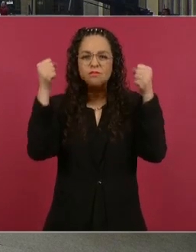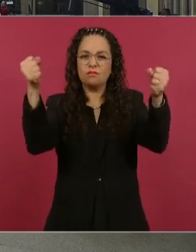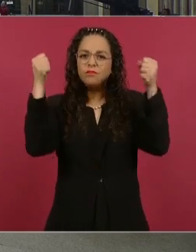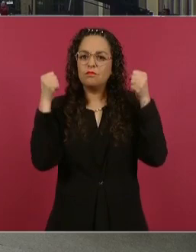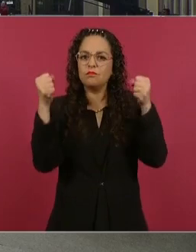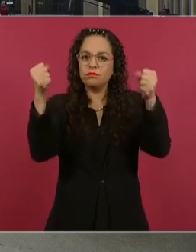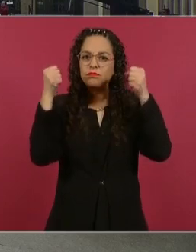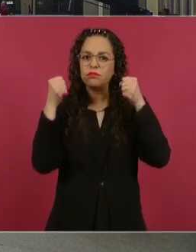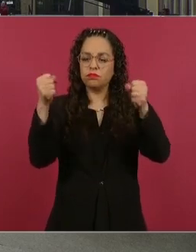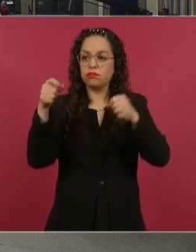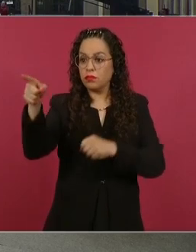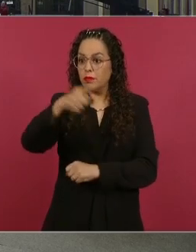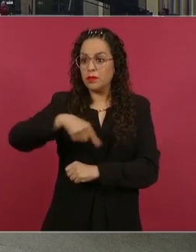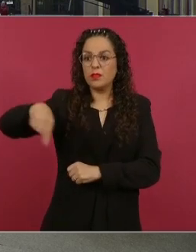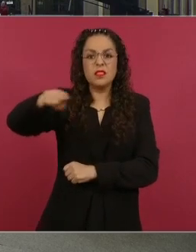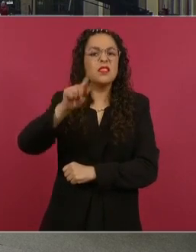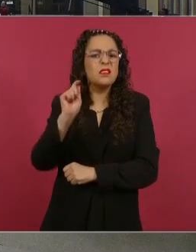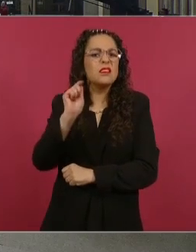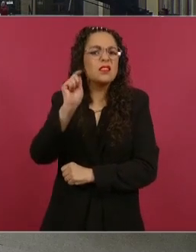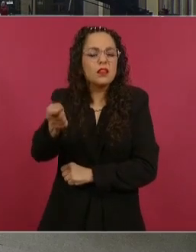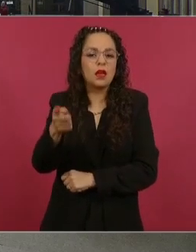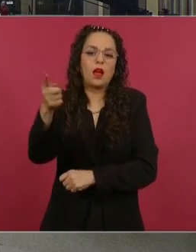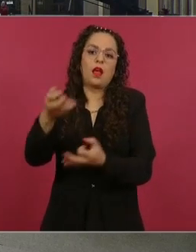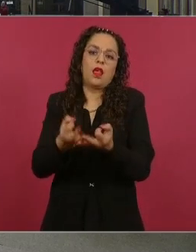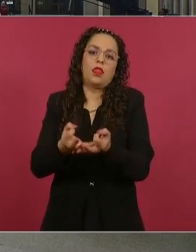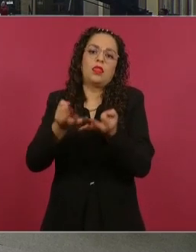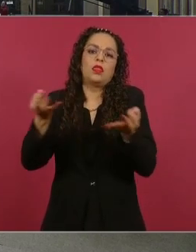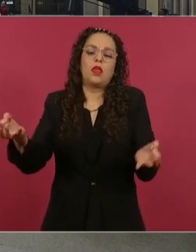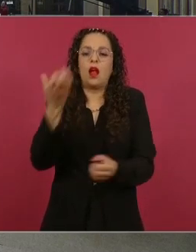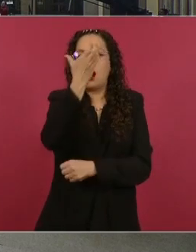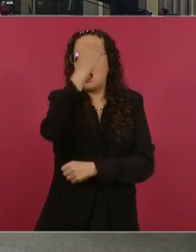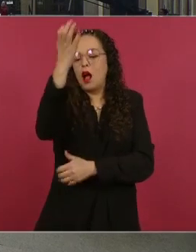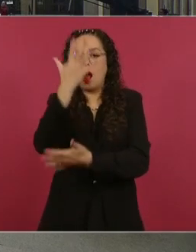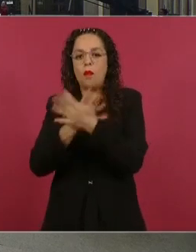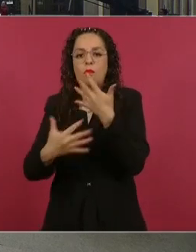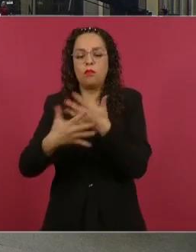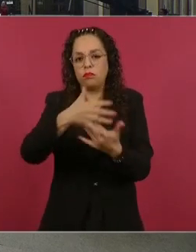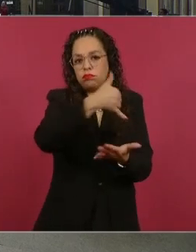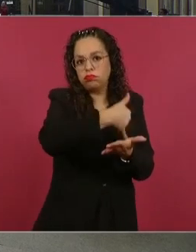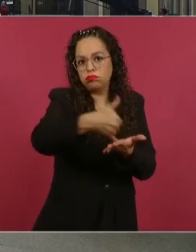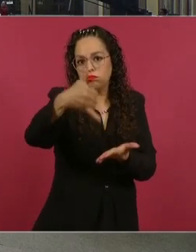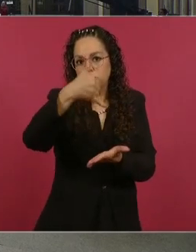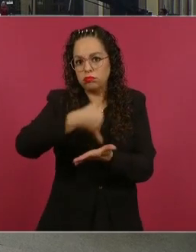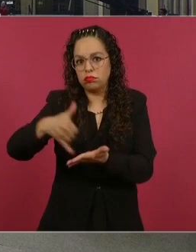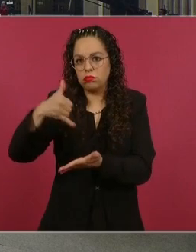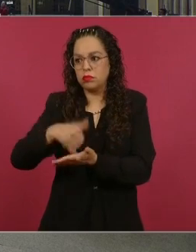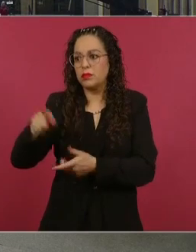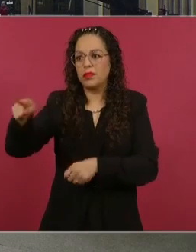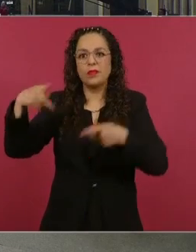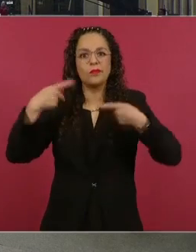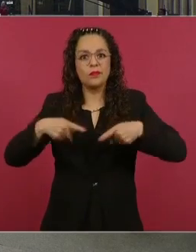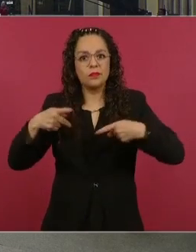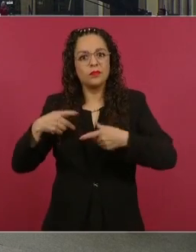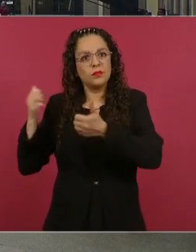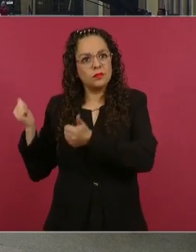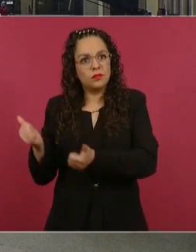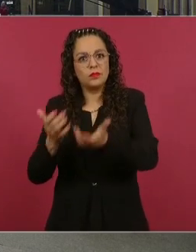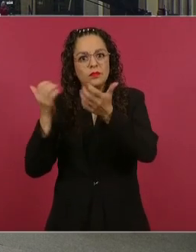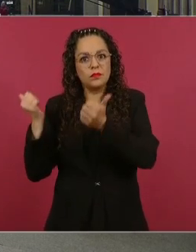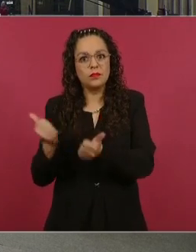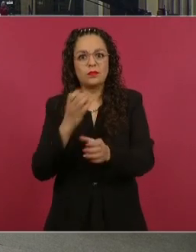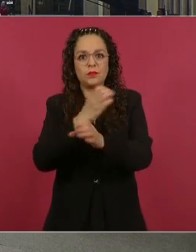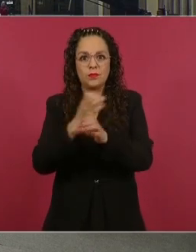es una zona agrícola, que muchos se trasladan y han sido víctimas de estos robos a sus